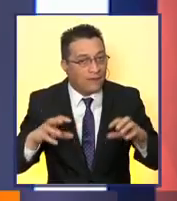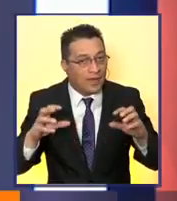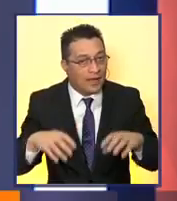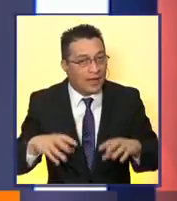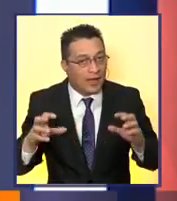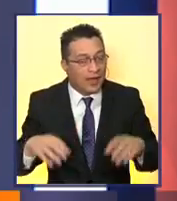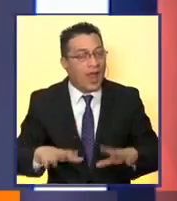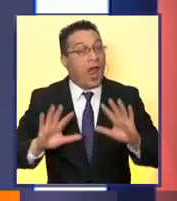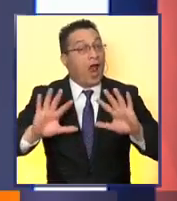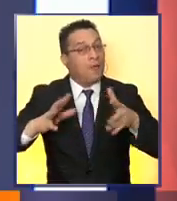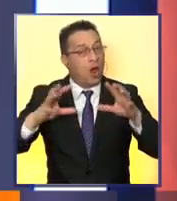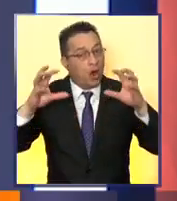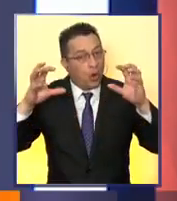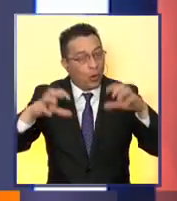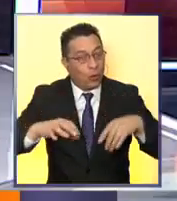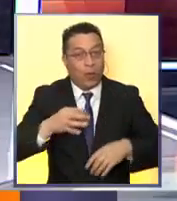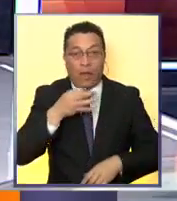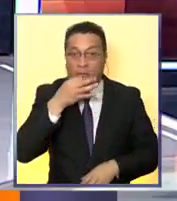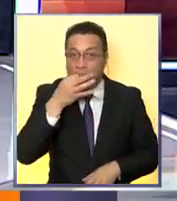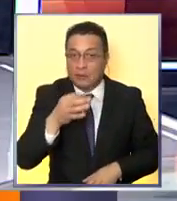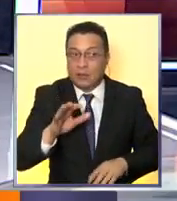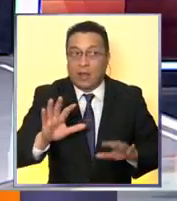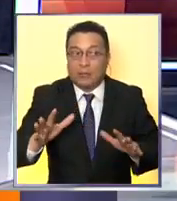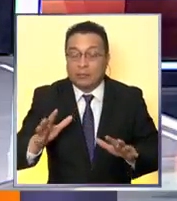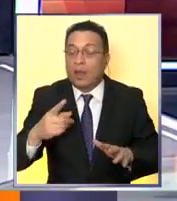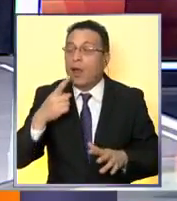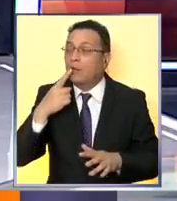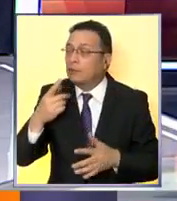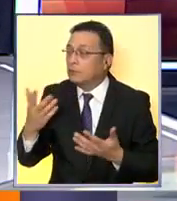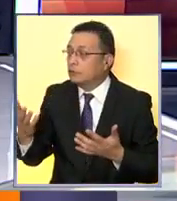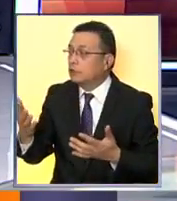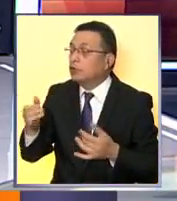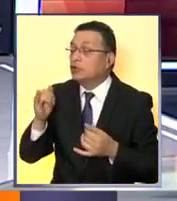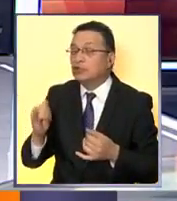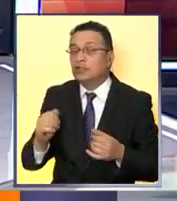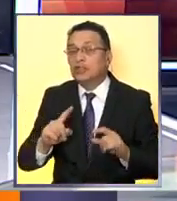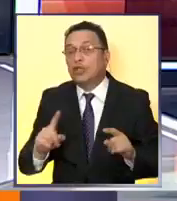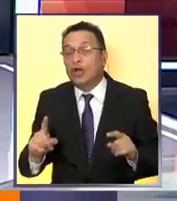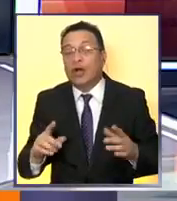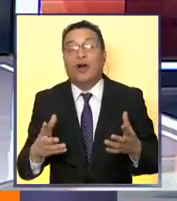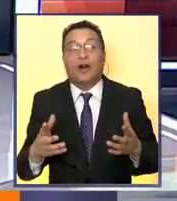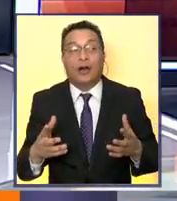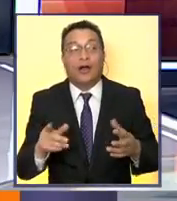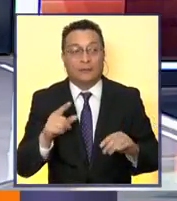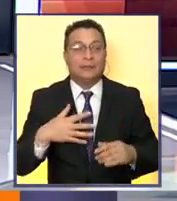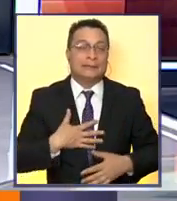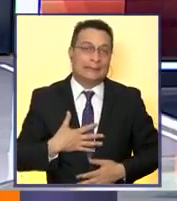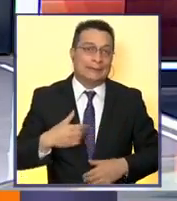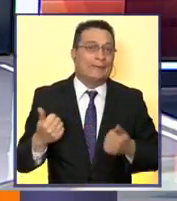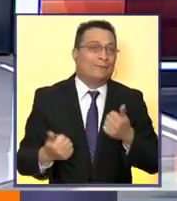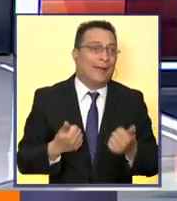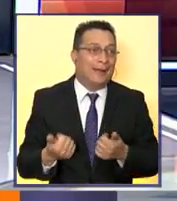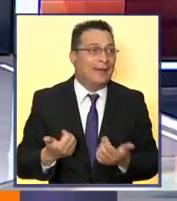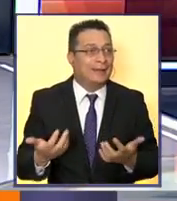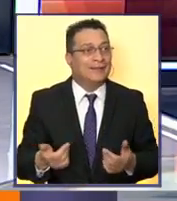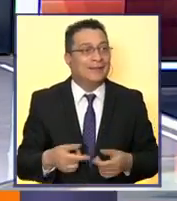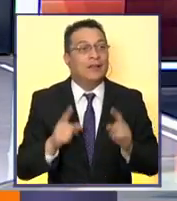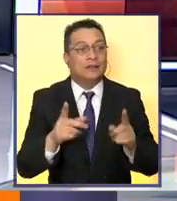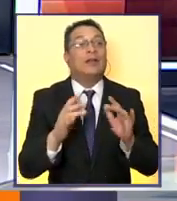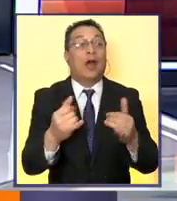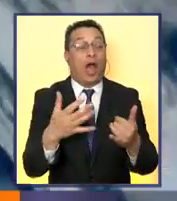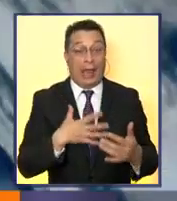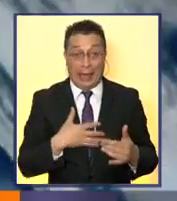Que llueva, hay pronóstico de lluvia. Chelada, ¿cómo estamos? Hola, bueno, Ramón, ¿cómo estamos? Buenas noches. Esperan, pero con ansia tu informe. ¿Tienes ganas de